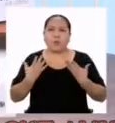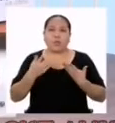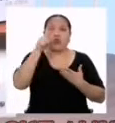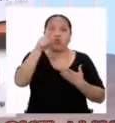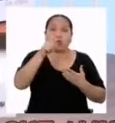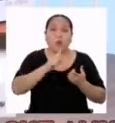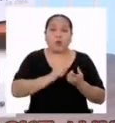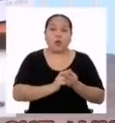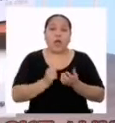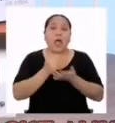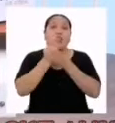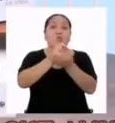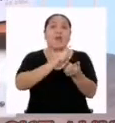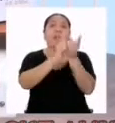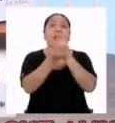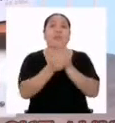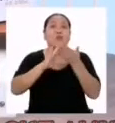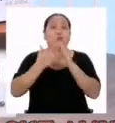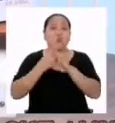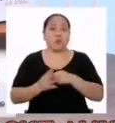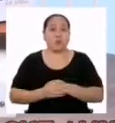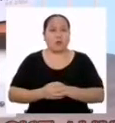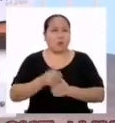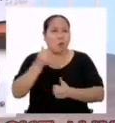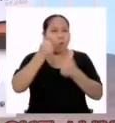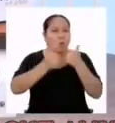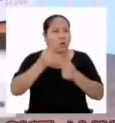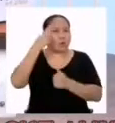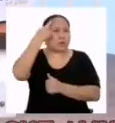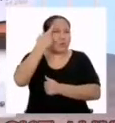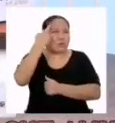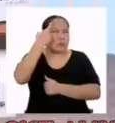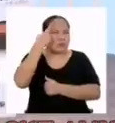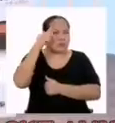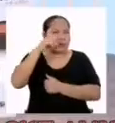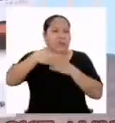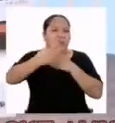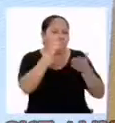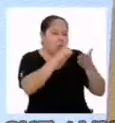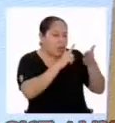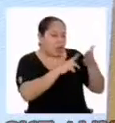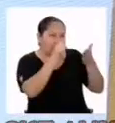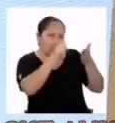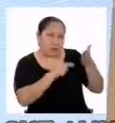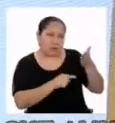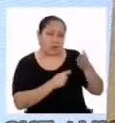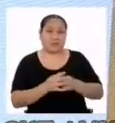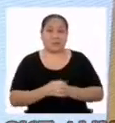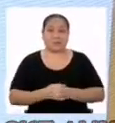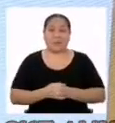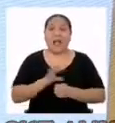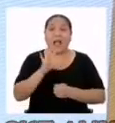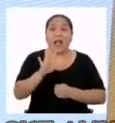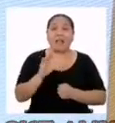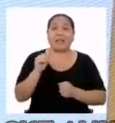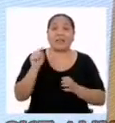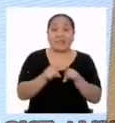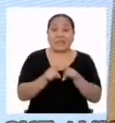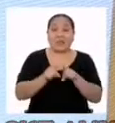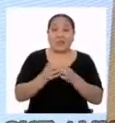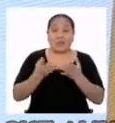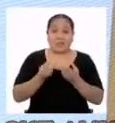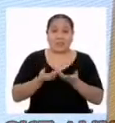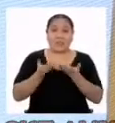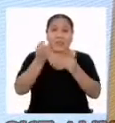comunidad? ¿A qué conclusiones llegaste luego de leer este texto? Y también quiero